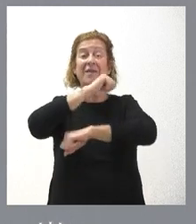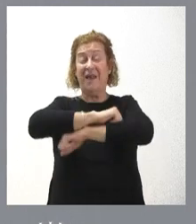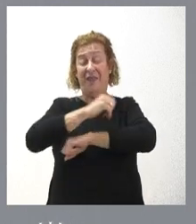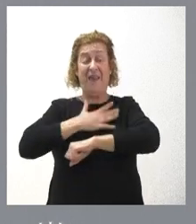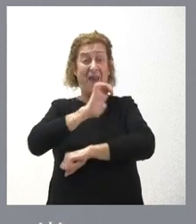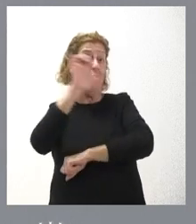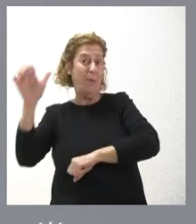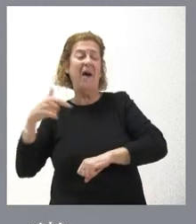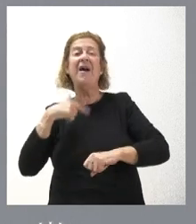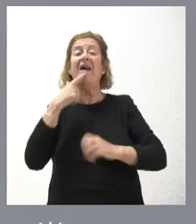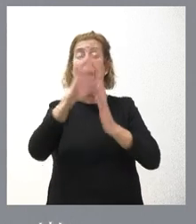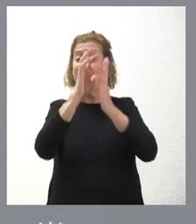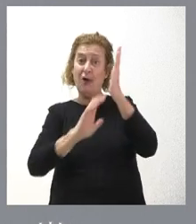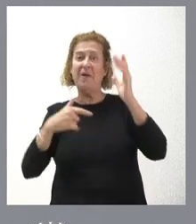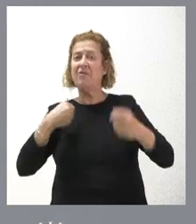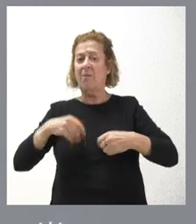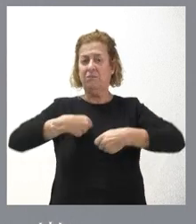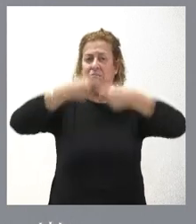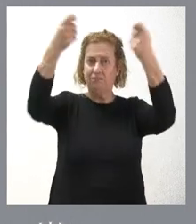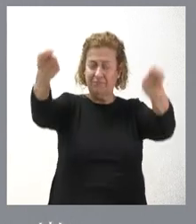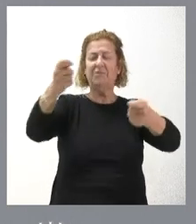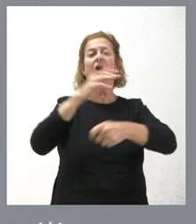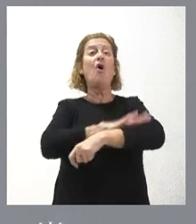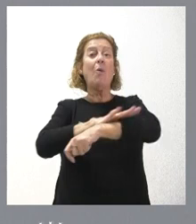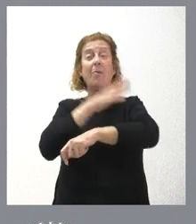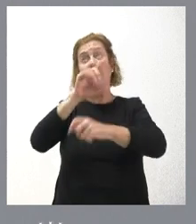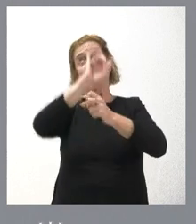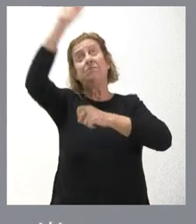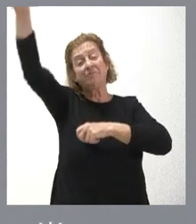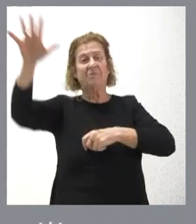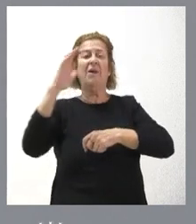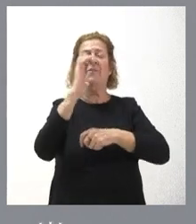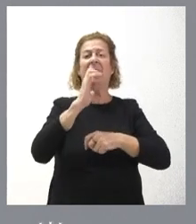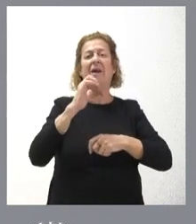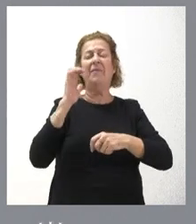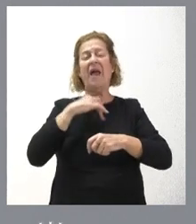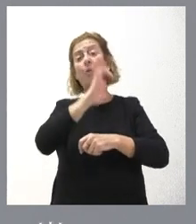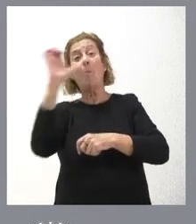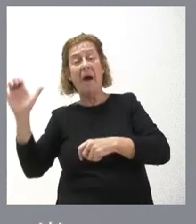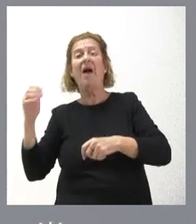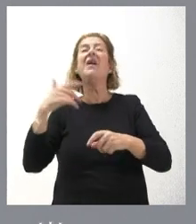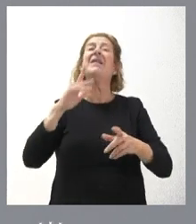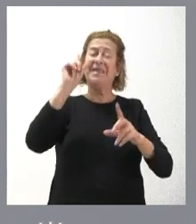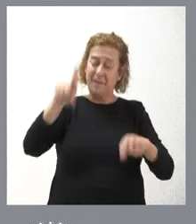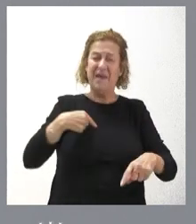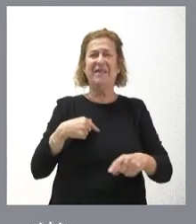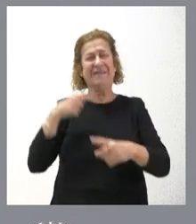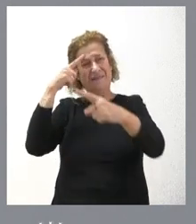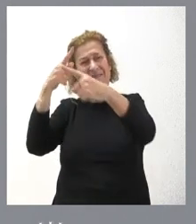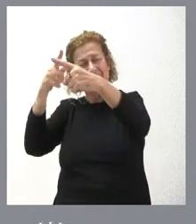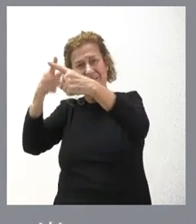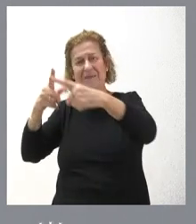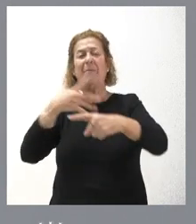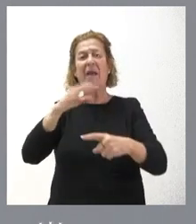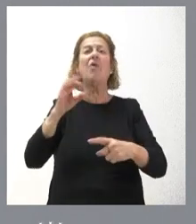informe se lo hemos eh remitido al gobierno para que se lo envíe a la Unión Europea y a la vez le hemos insistido para que se le volviera